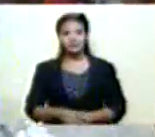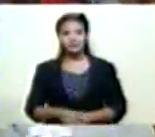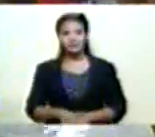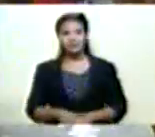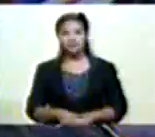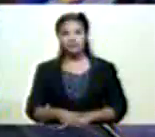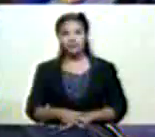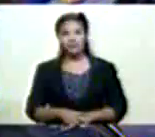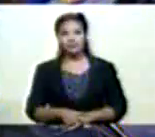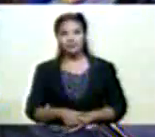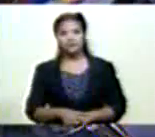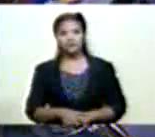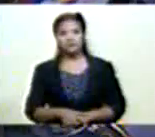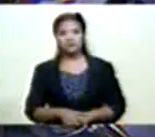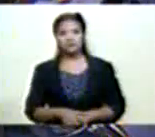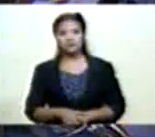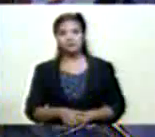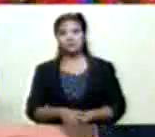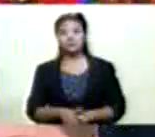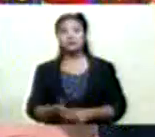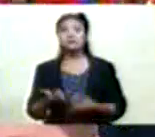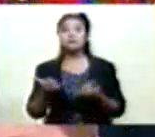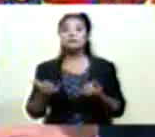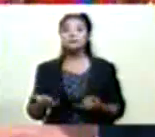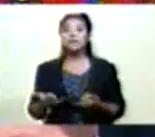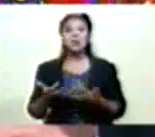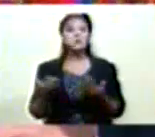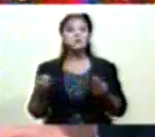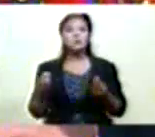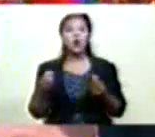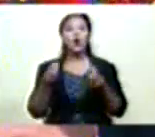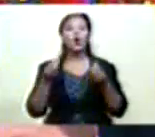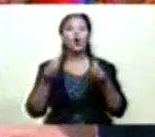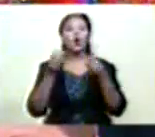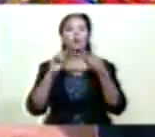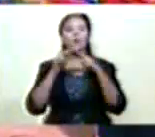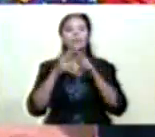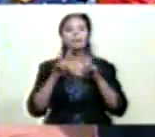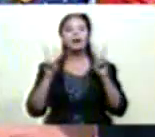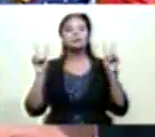Ahora hay que consolidar la paz